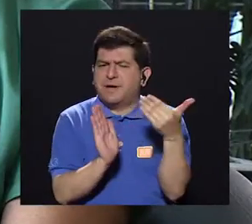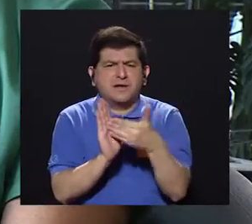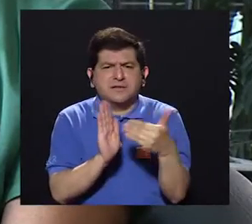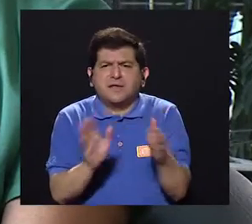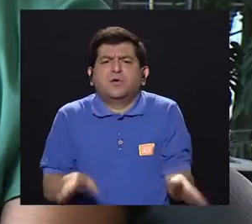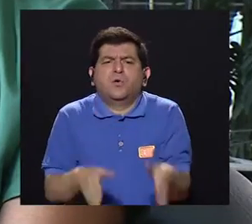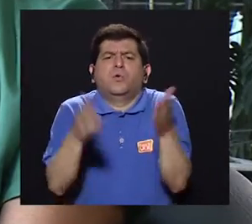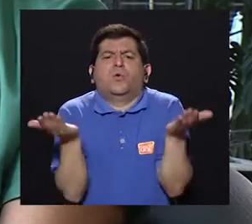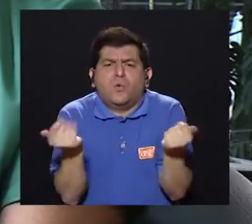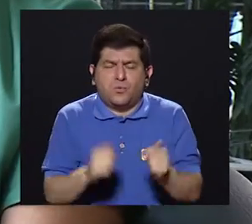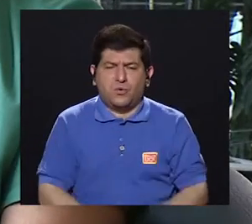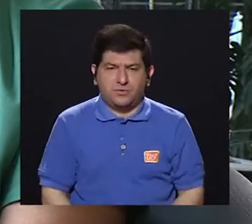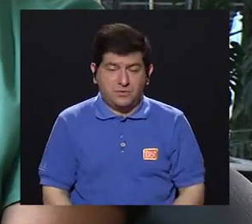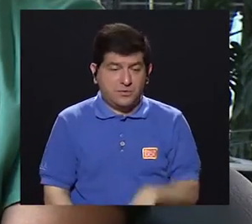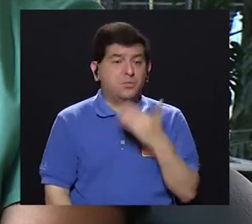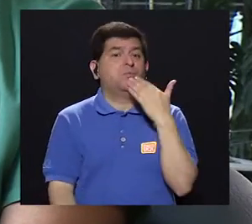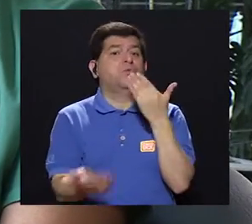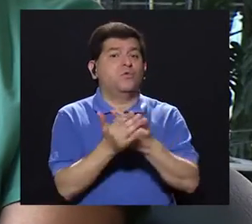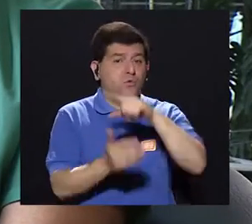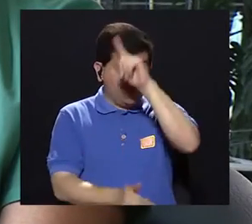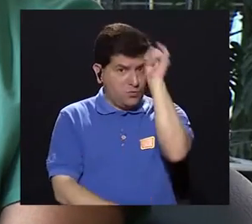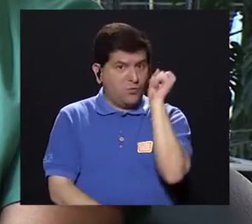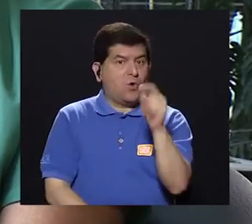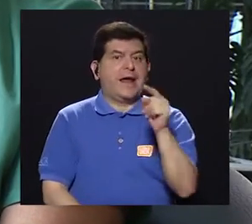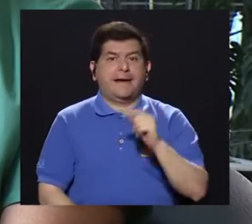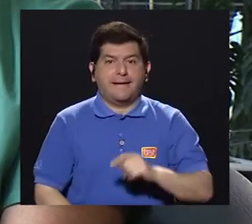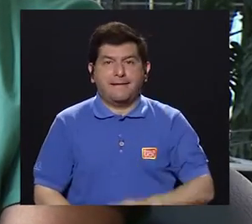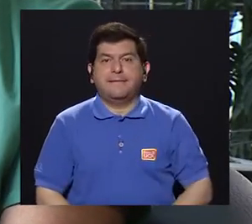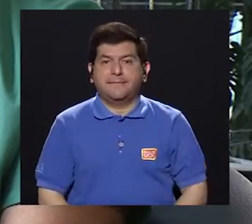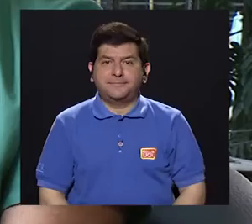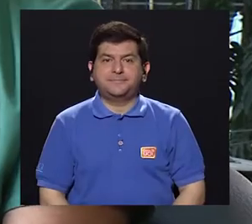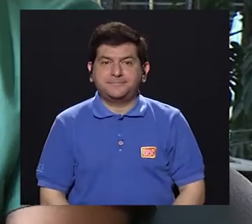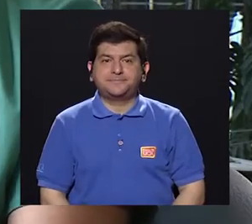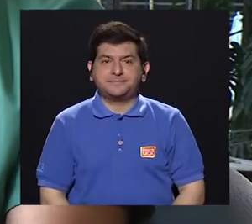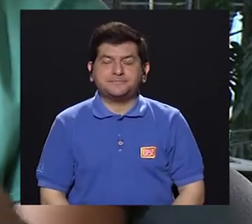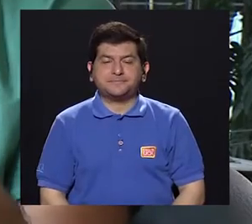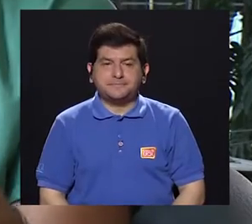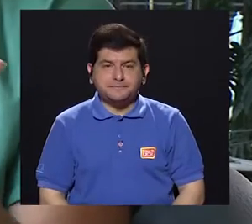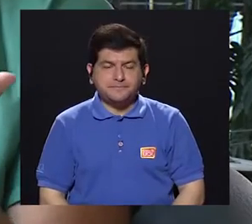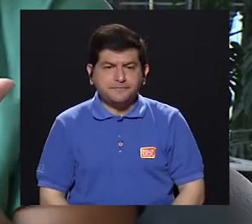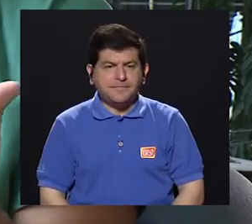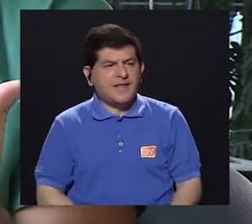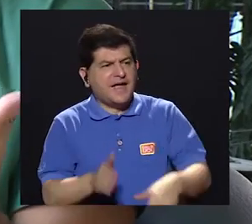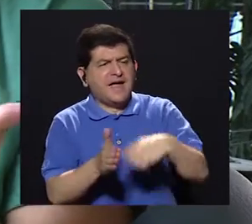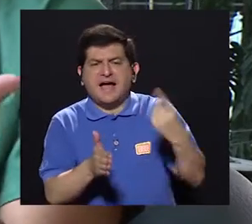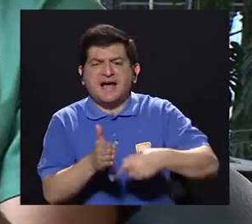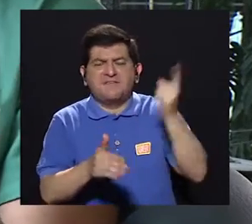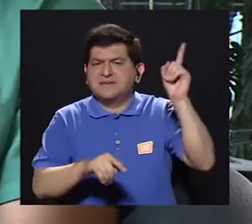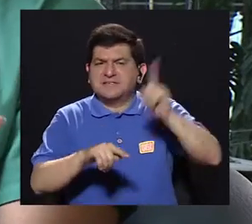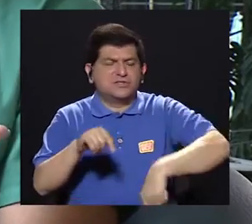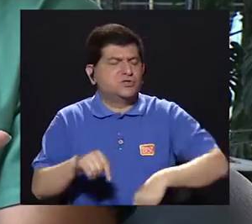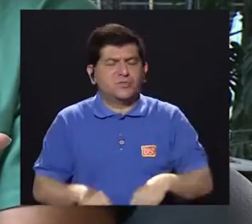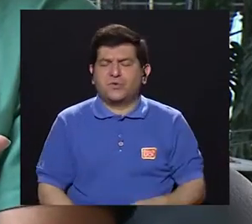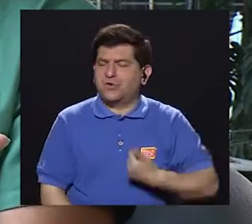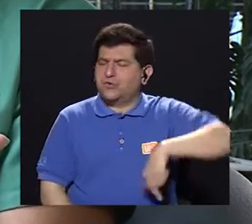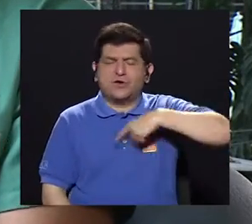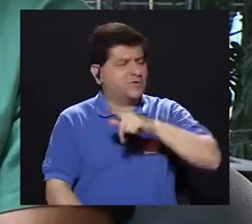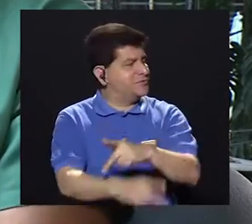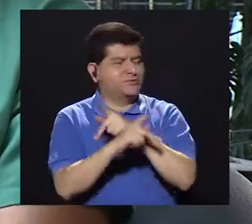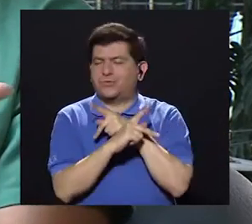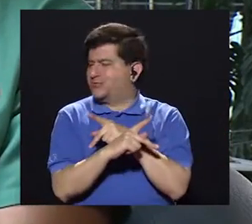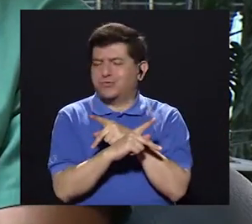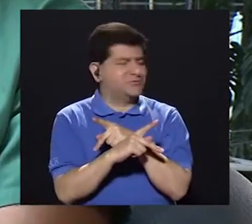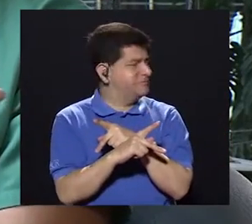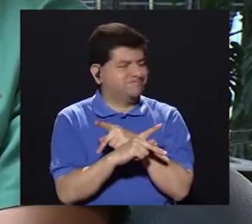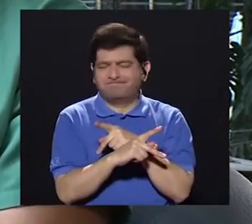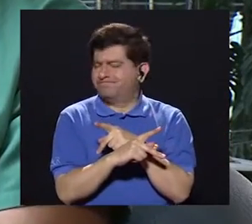radiar? Ok, esa es una muy buena pregunta, ¿verdad? Porque todo, a veces no podemos proteger, ¿verdad?